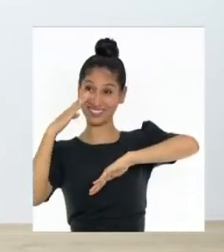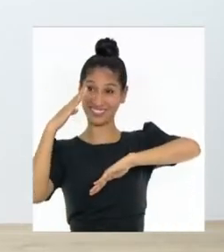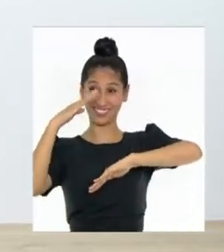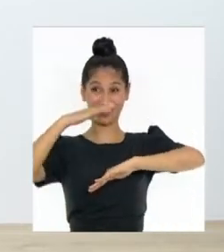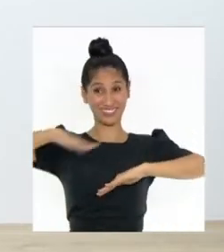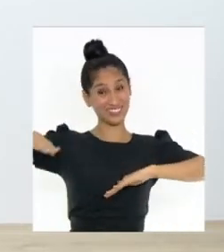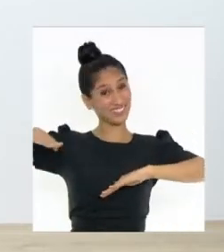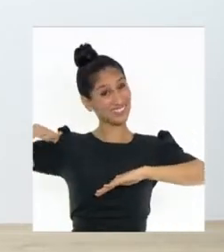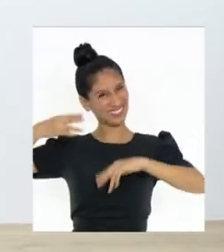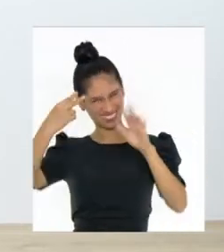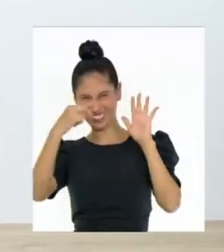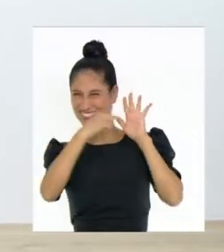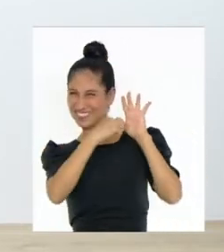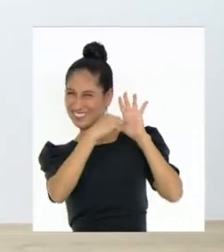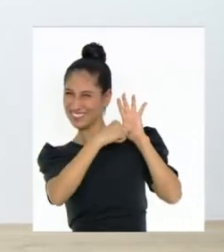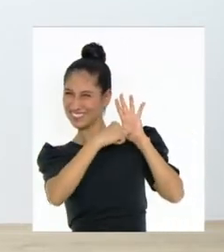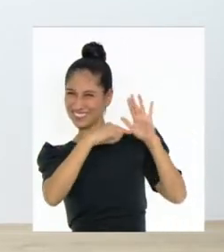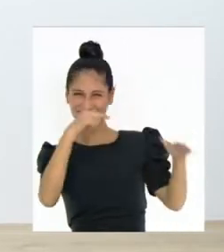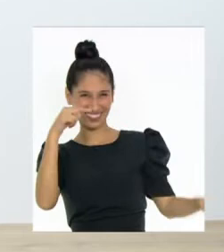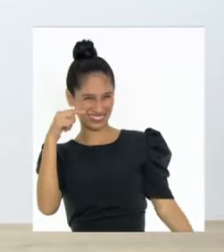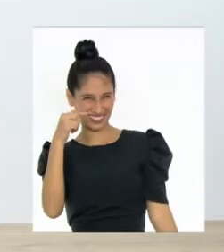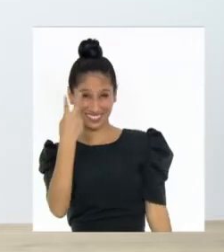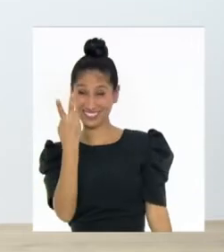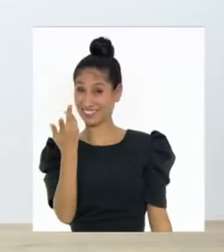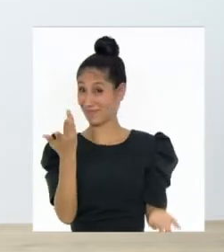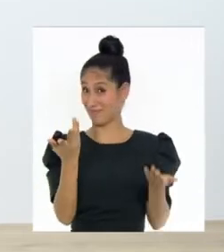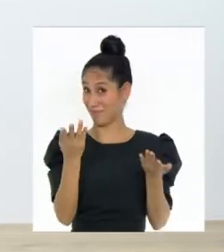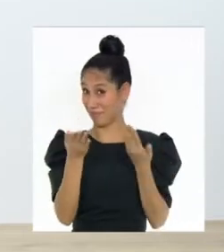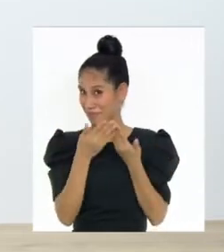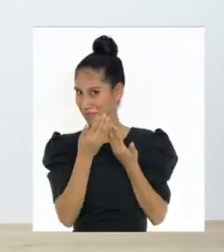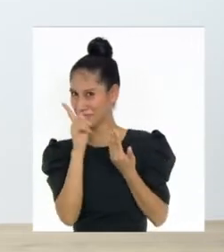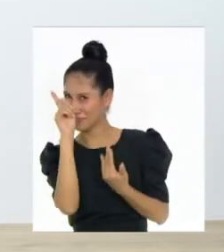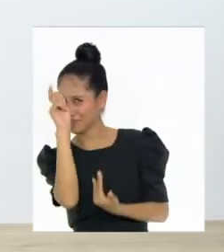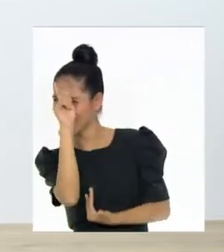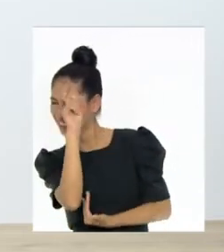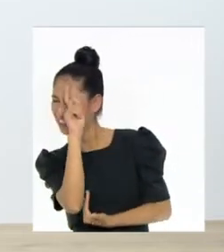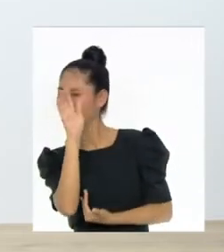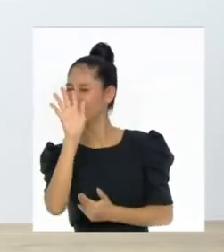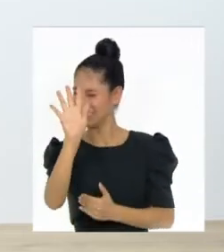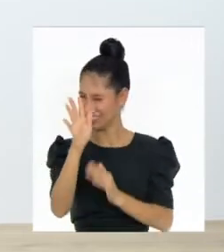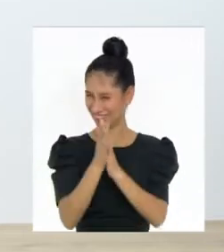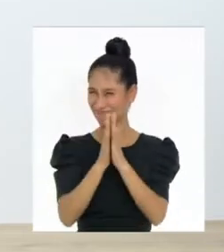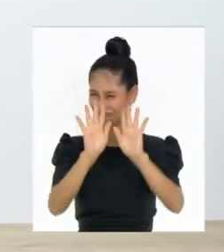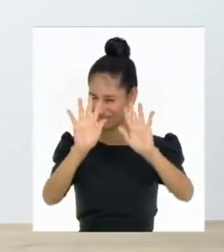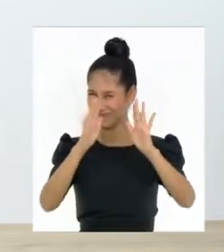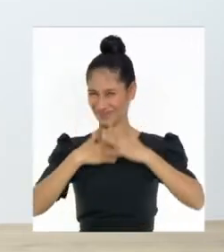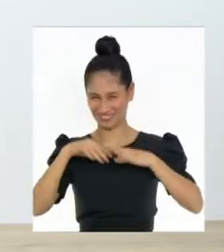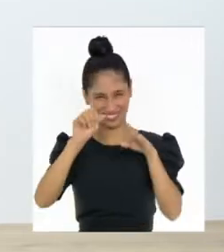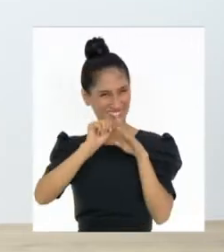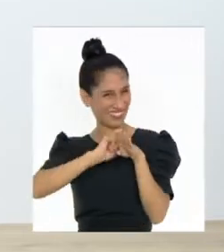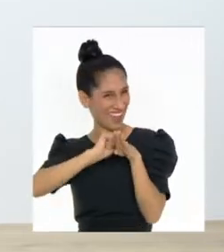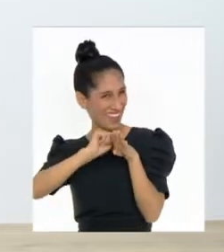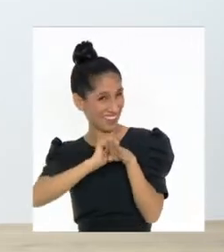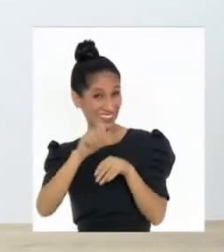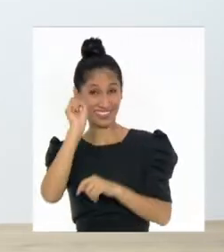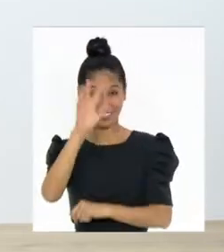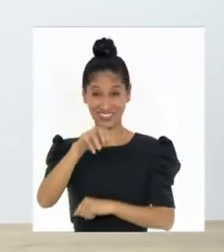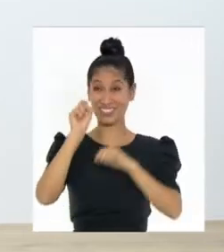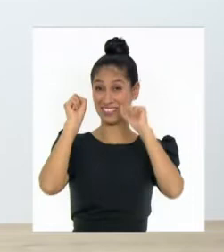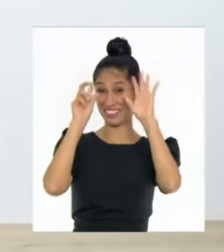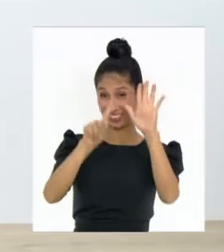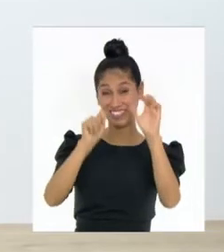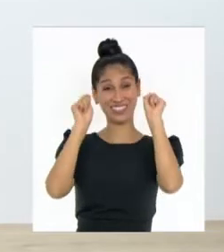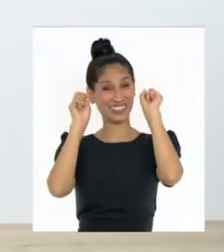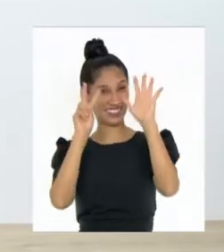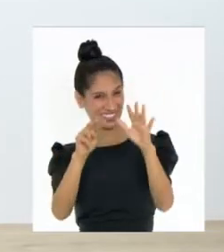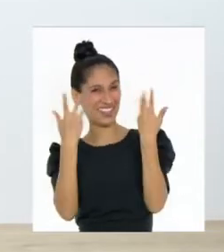3, 4. No es tan fácil, ¿no? Es un reto, así que vayamos practicando. 5, 6,